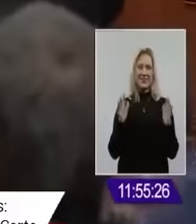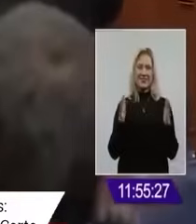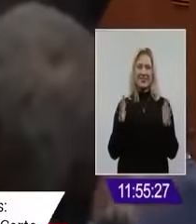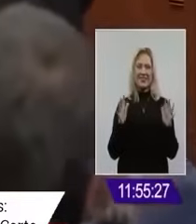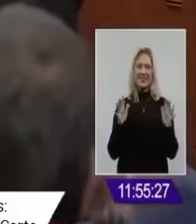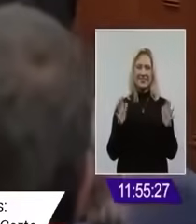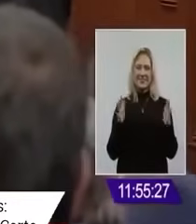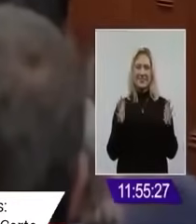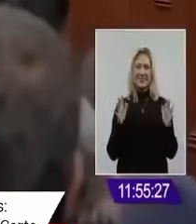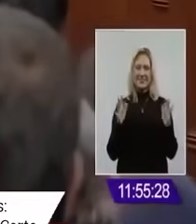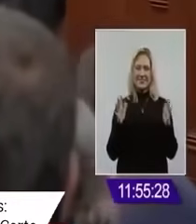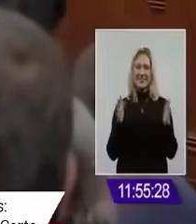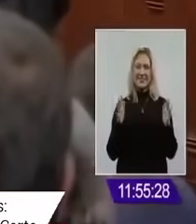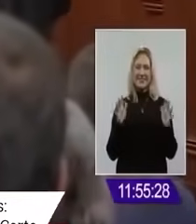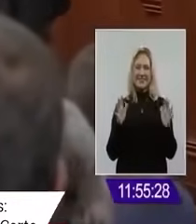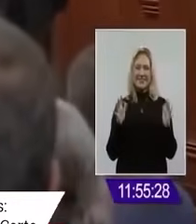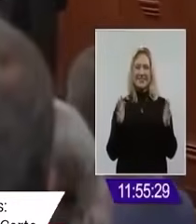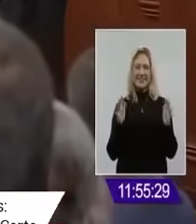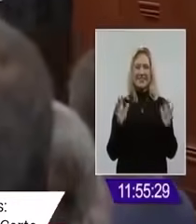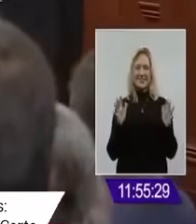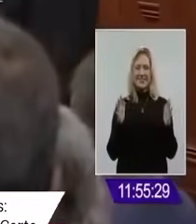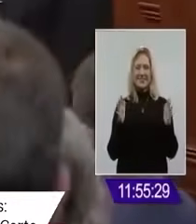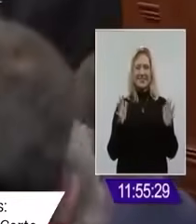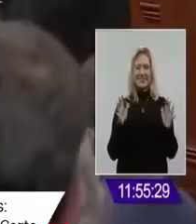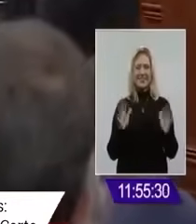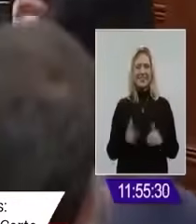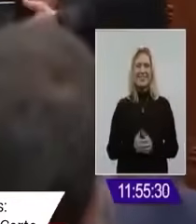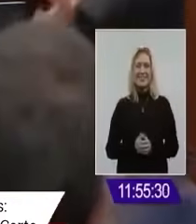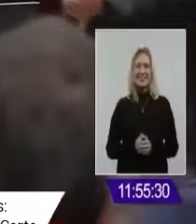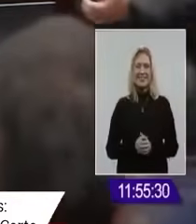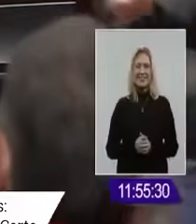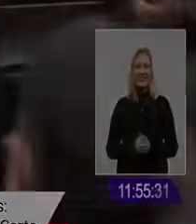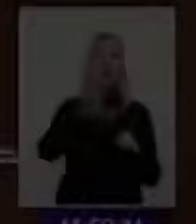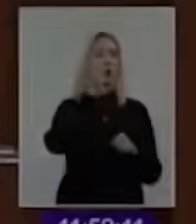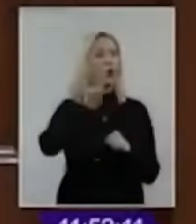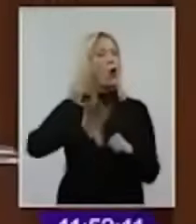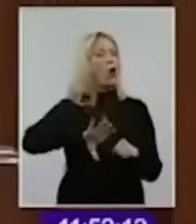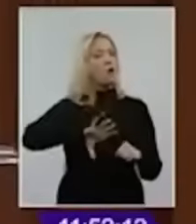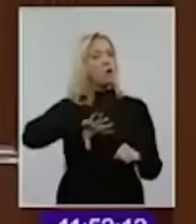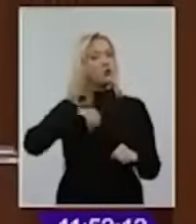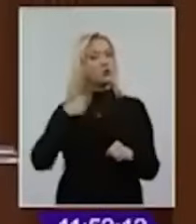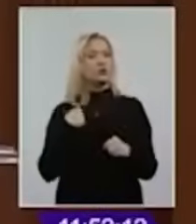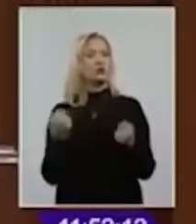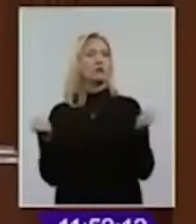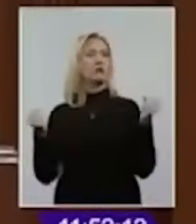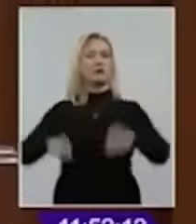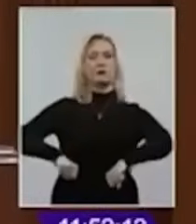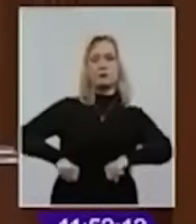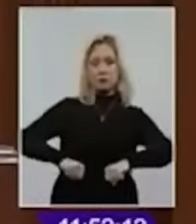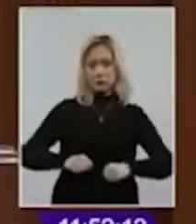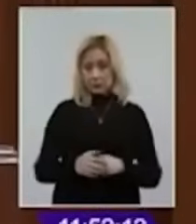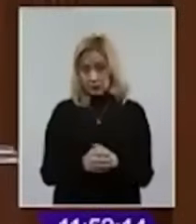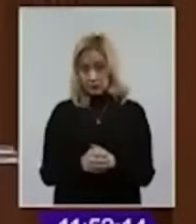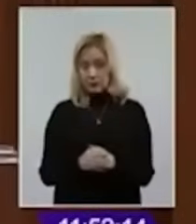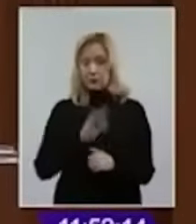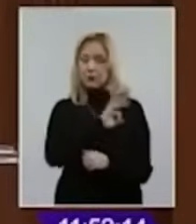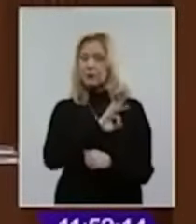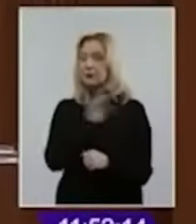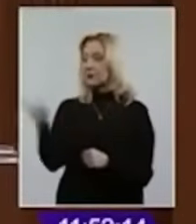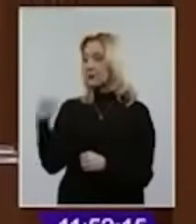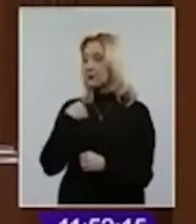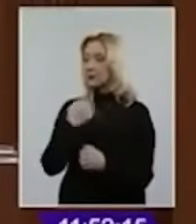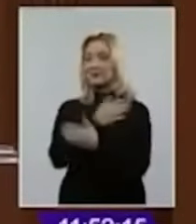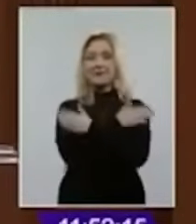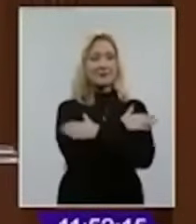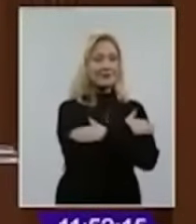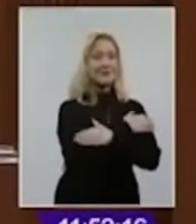se siente orgullosa de ser ministra del pueblo. Escuchemos. Quienes me felicitan están contentos de mi